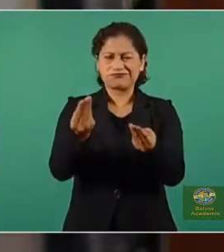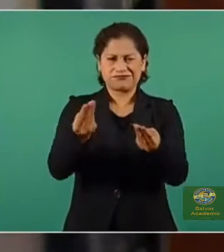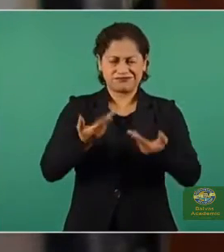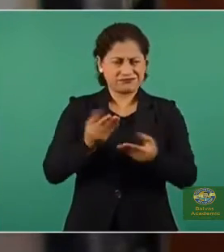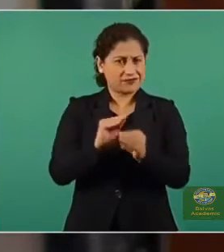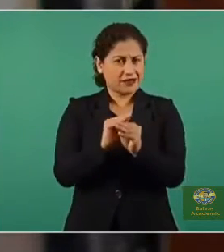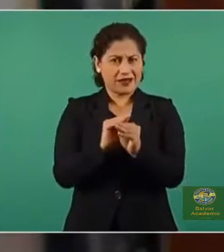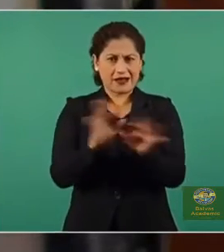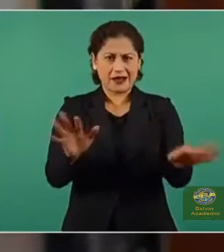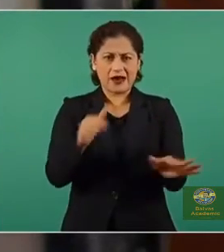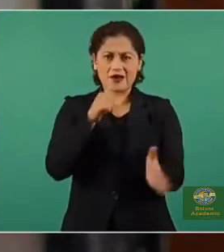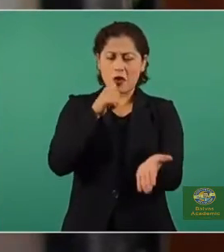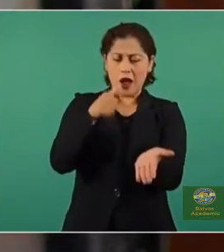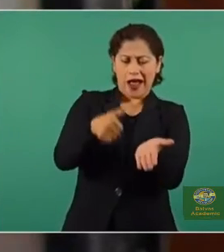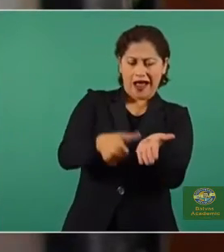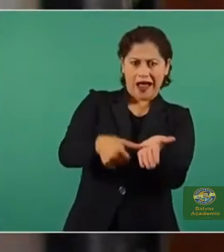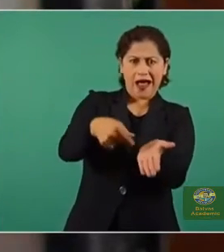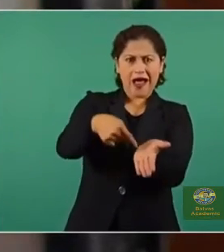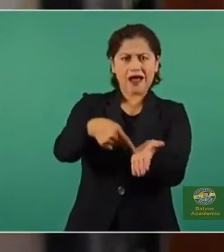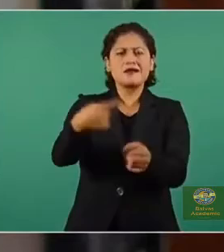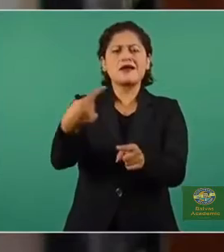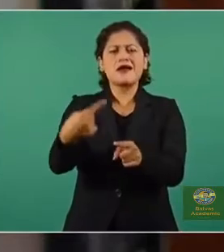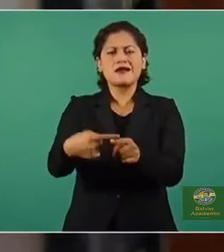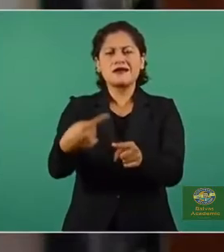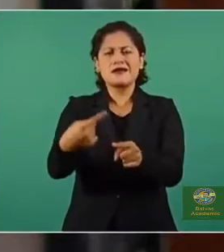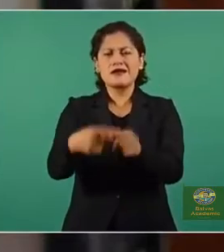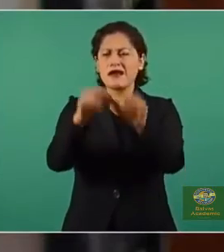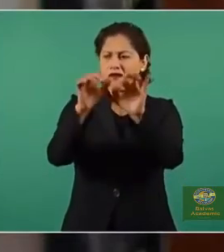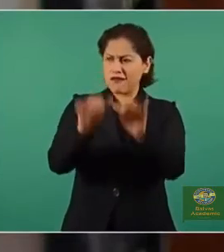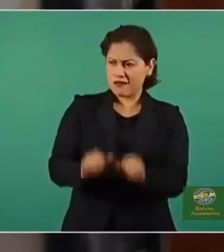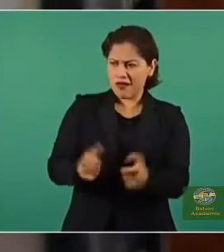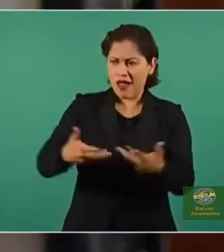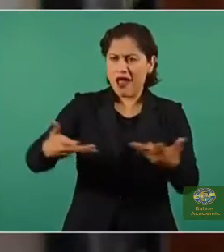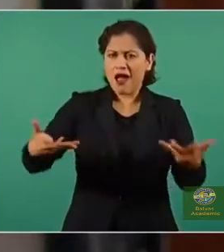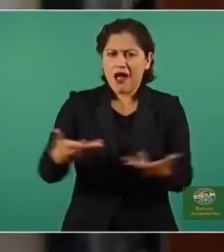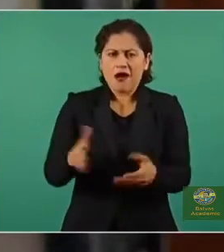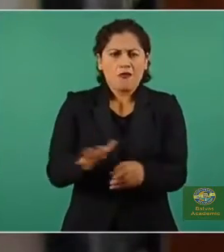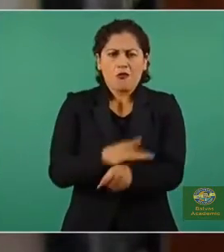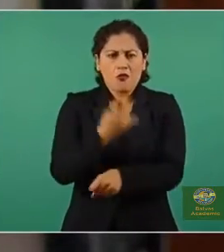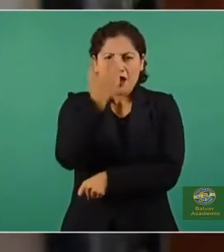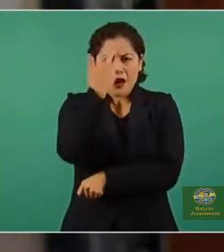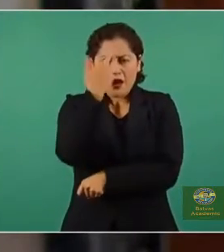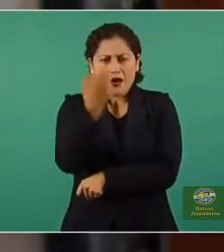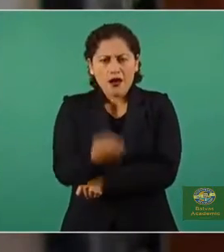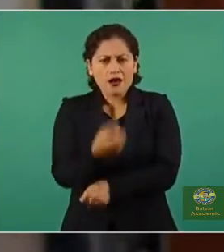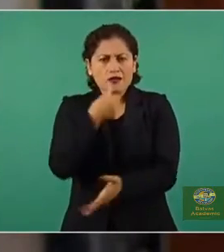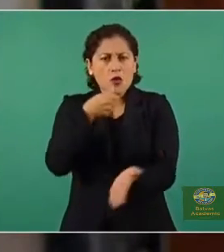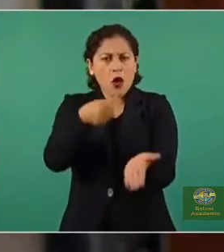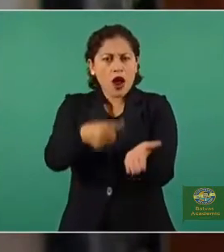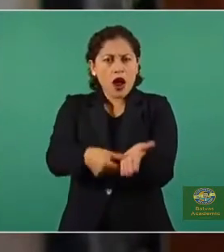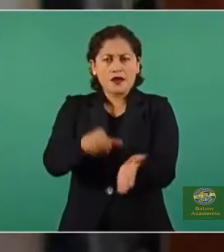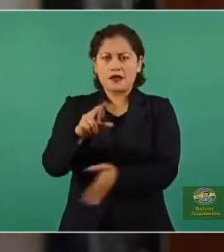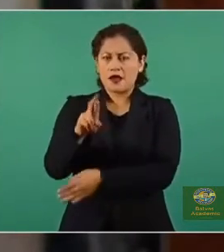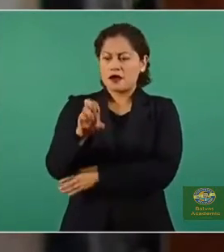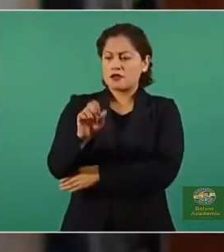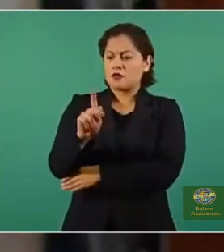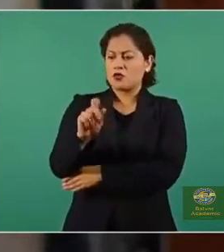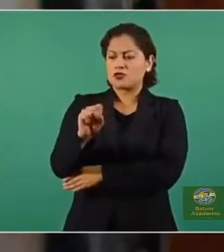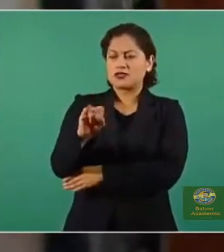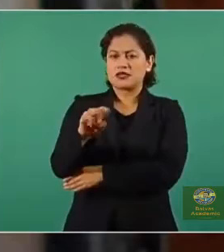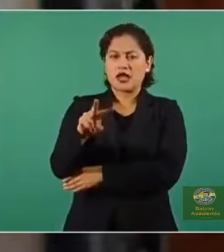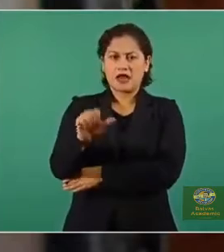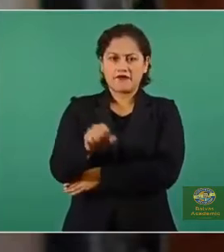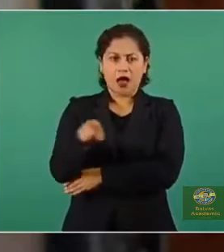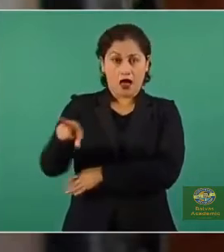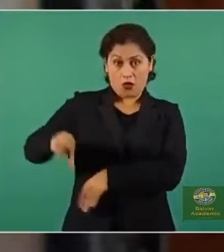quién fue esta idea de esta carta responsiva, por qué surgió, si realmente pues el gobierno no tenía